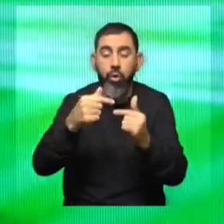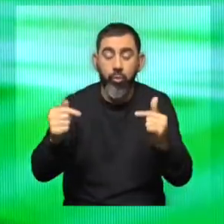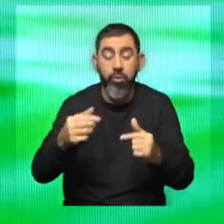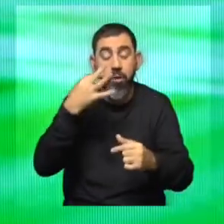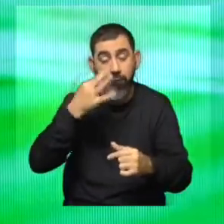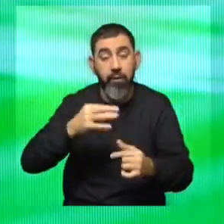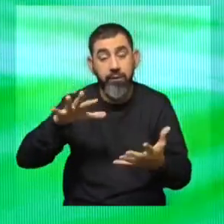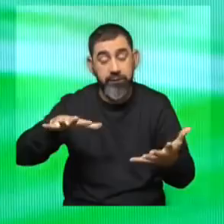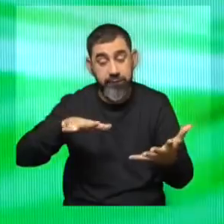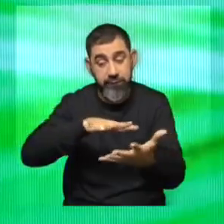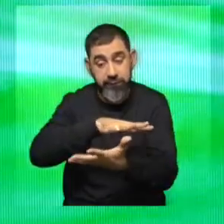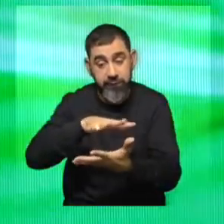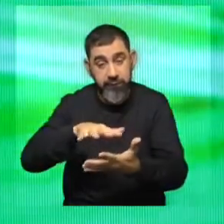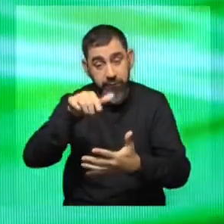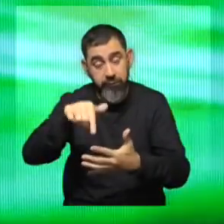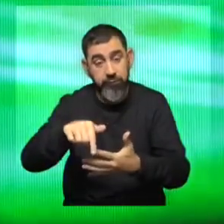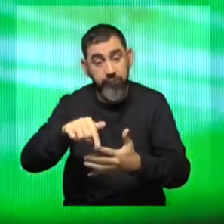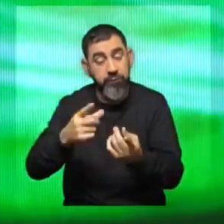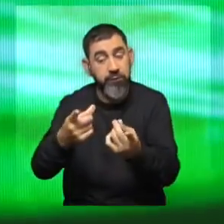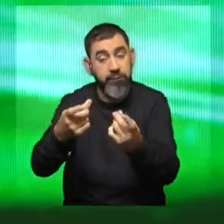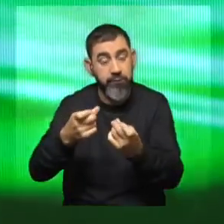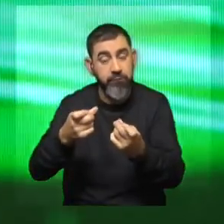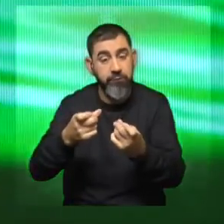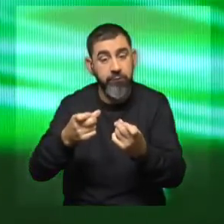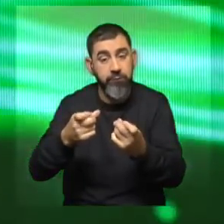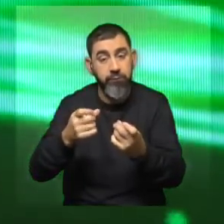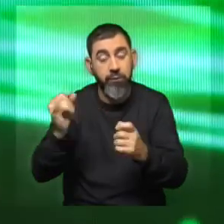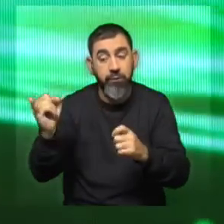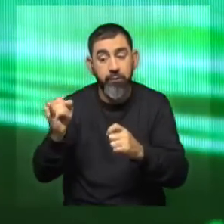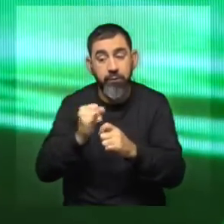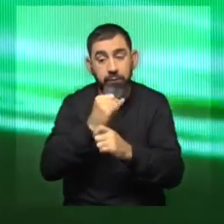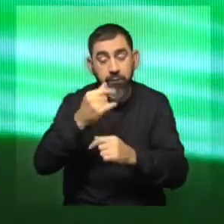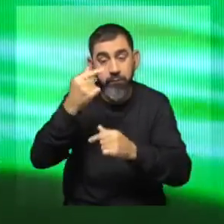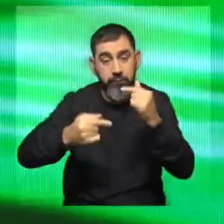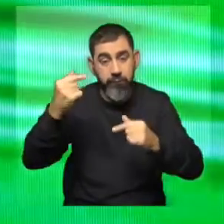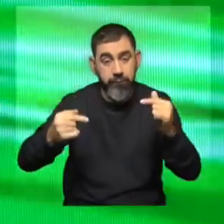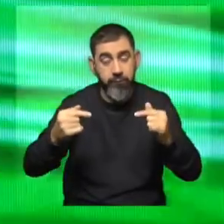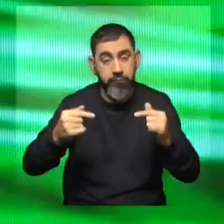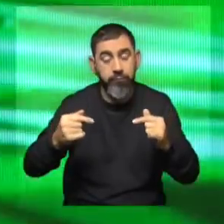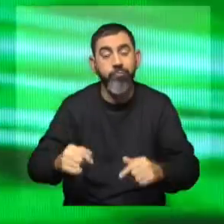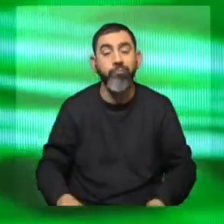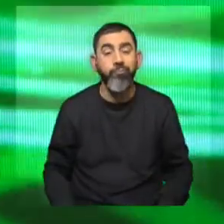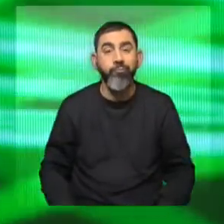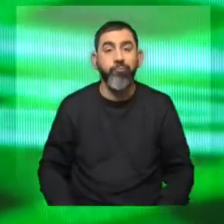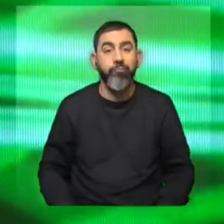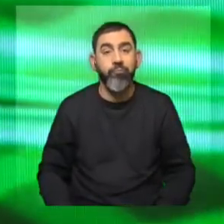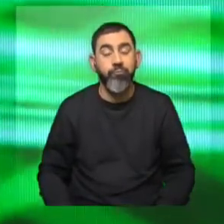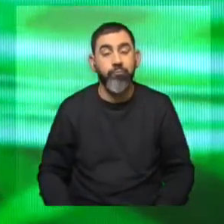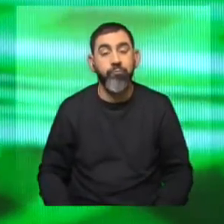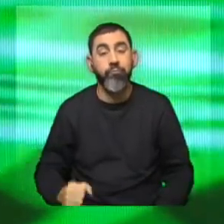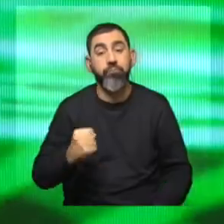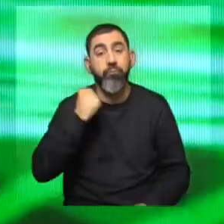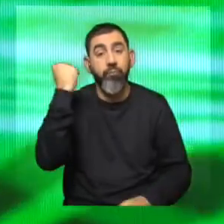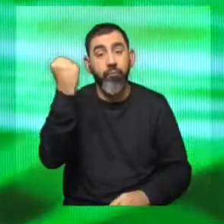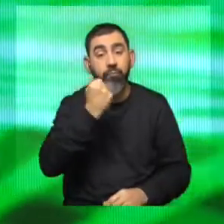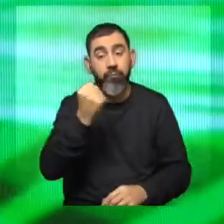hacen que la situación justamente requiera de la multiactorialidad Nosotros siempre hablamos de que es importante cuando